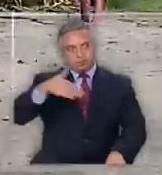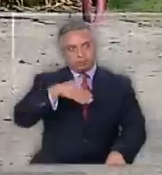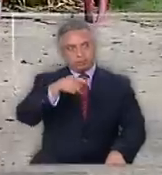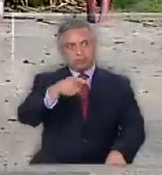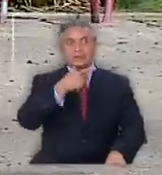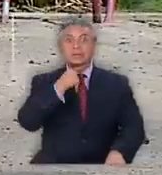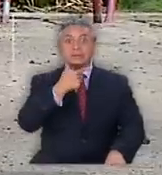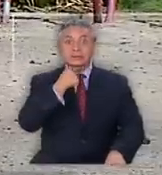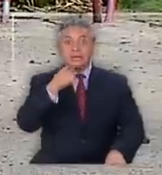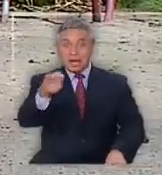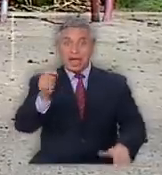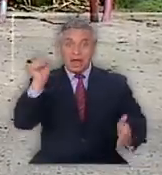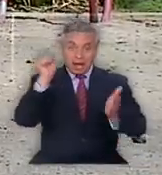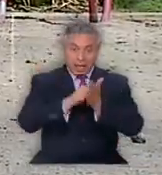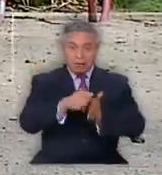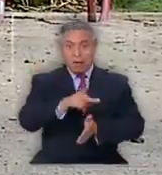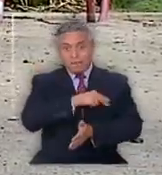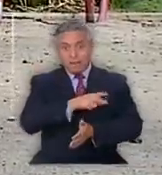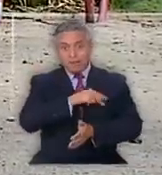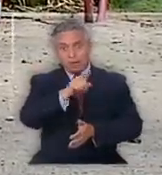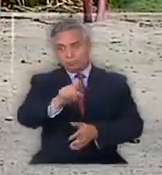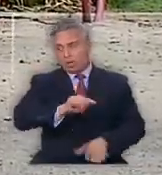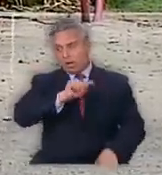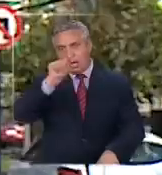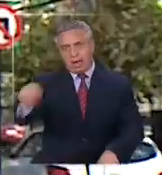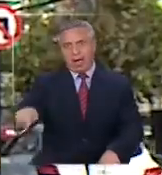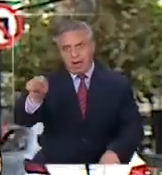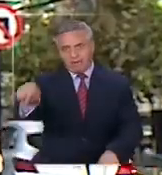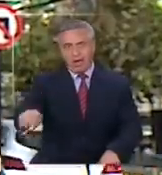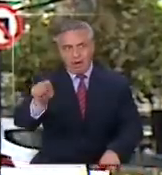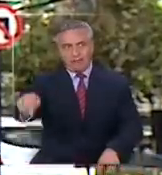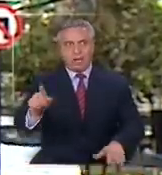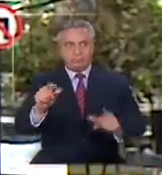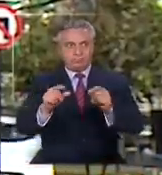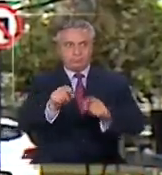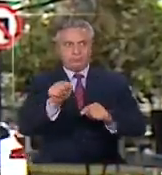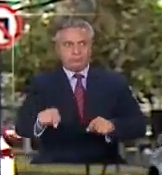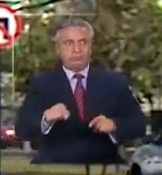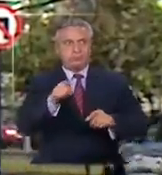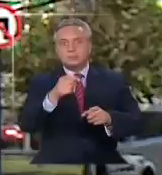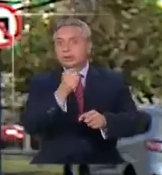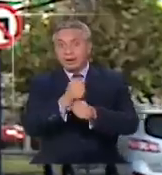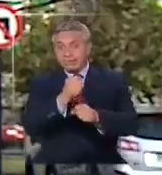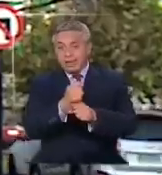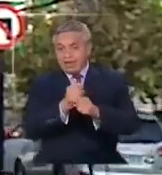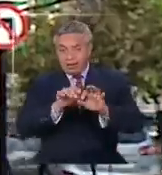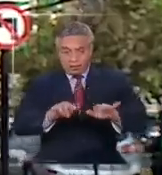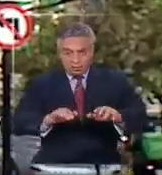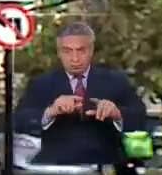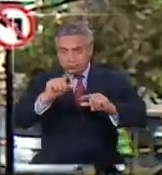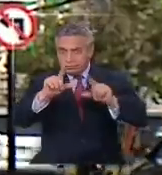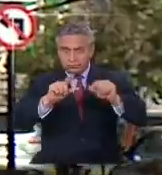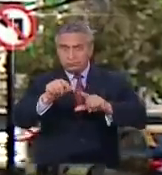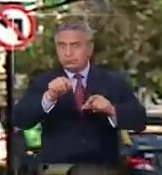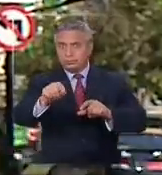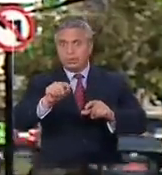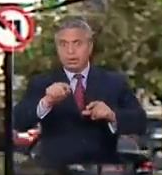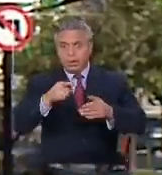quieres reclamar respecto a la premiación, tienes que hacerlo abajo en el escenario. Esto se trabaja con un sistema electrónico, ¿cierto?, de medición de